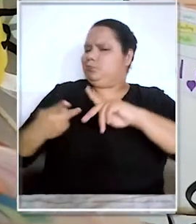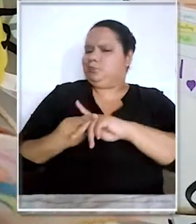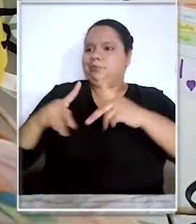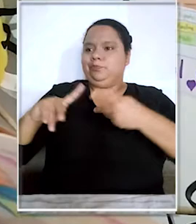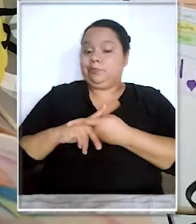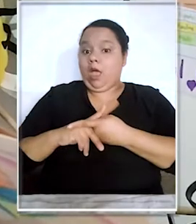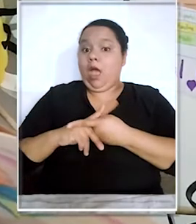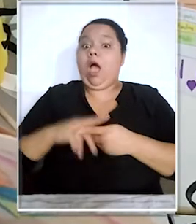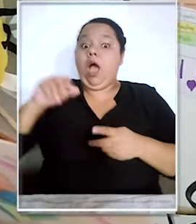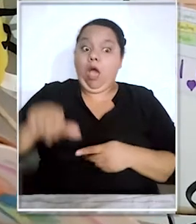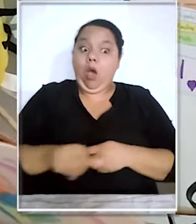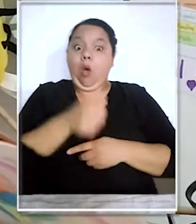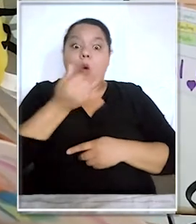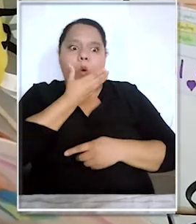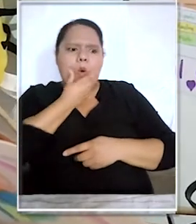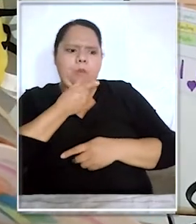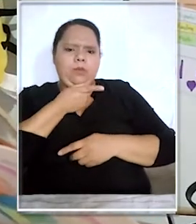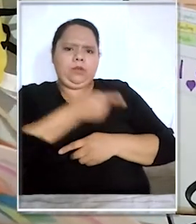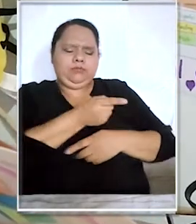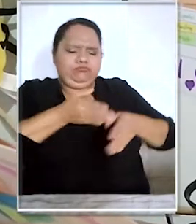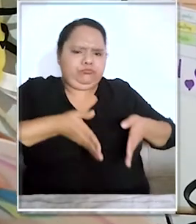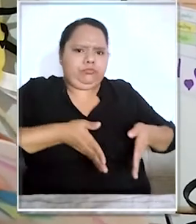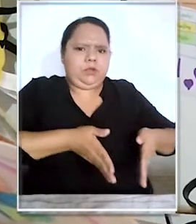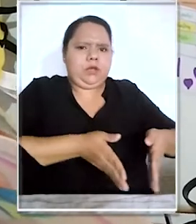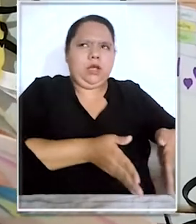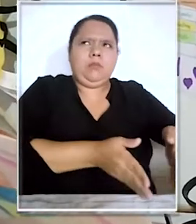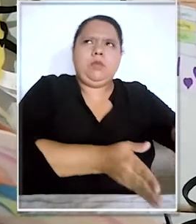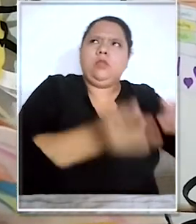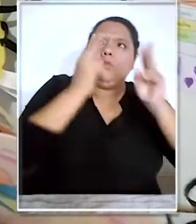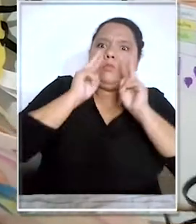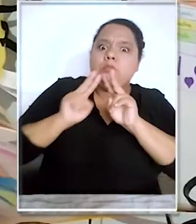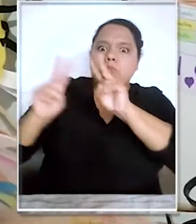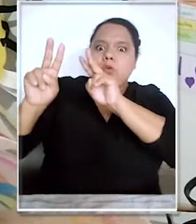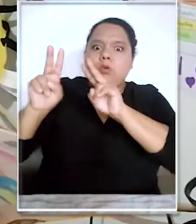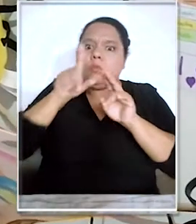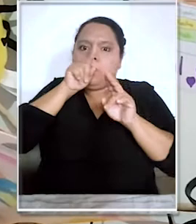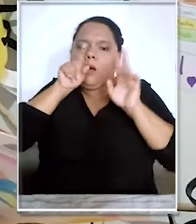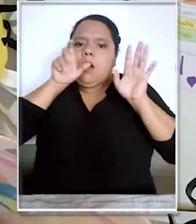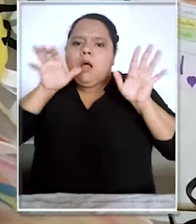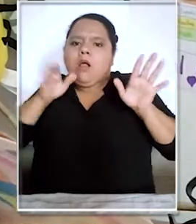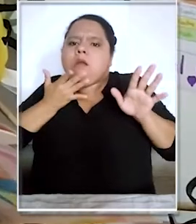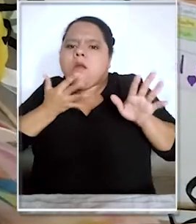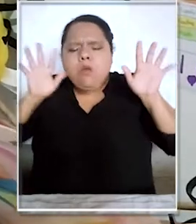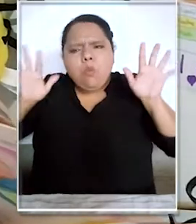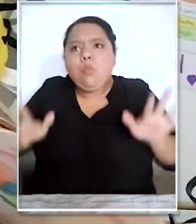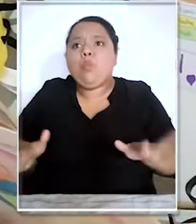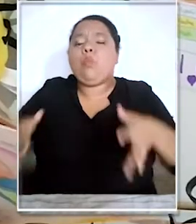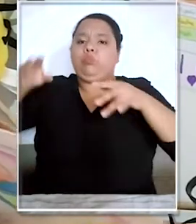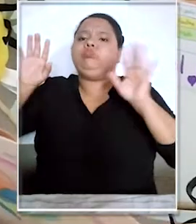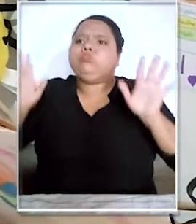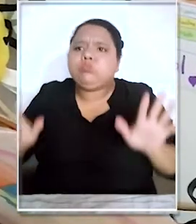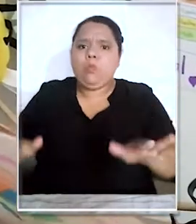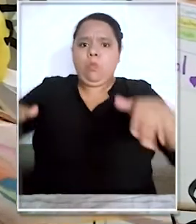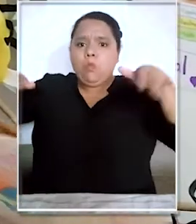Pasando por allí un leñador y vio a la guacamaya saltando de rama en rama, aludiendo la